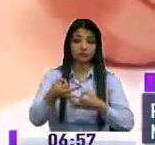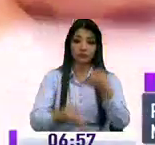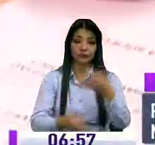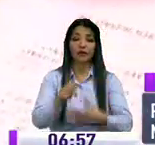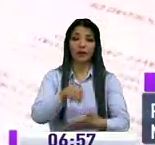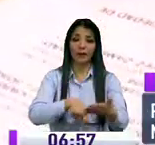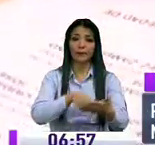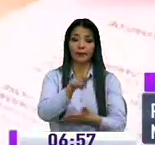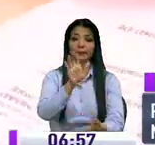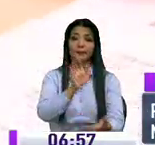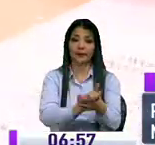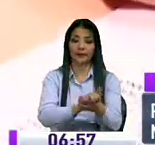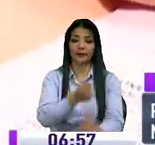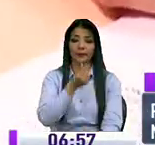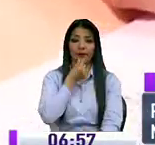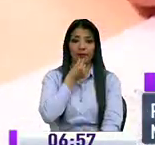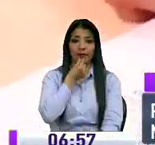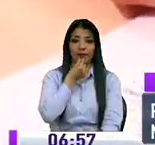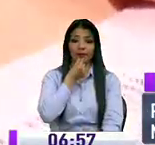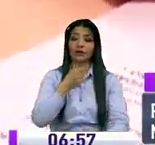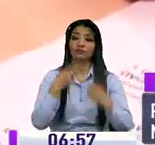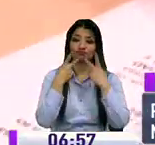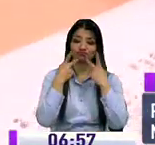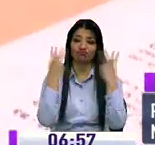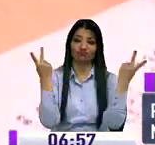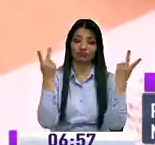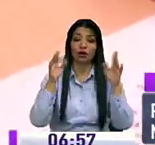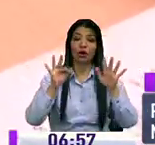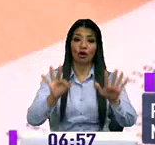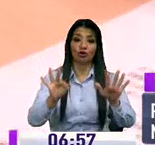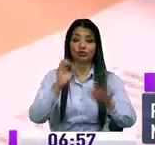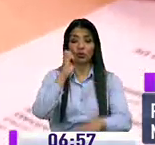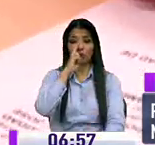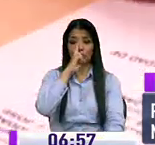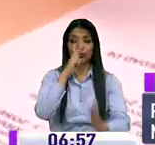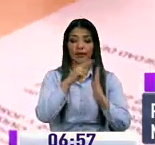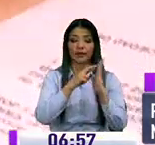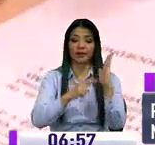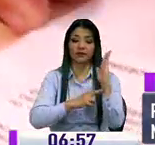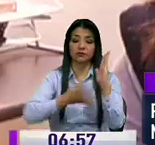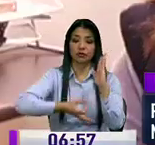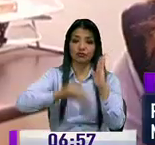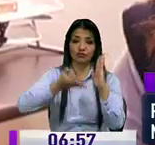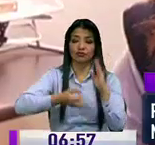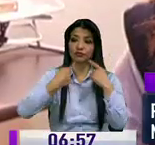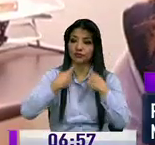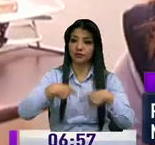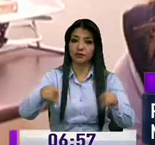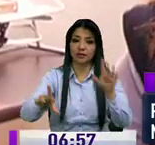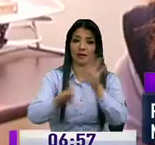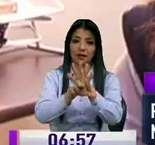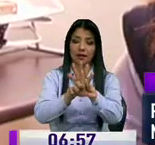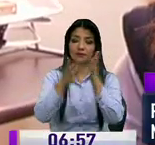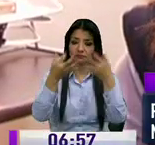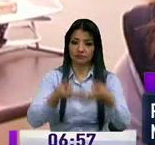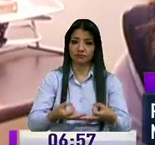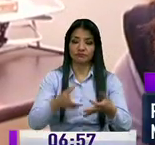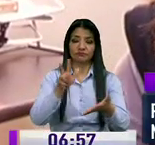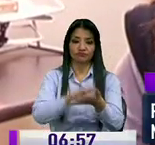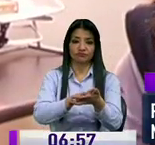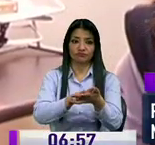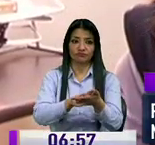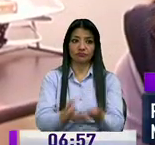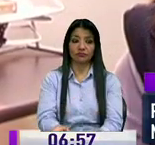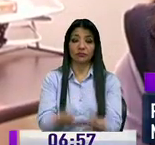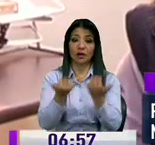matrimonio igualitario, sentencia que fue publicada el 8 de julio en el Registro Oficial. Entonces, en ese ámbito, el día de hoy, 17